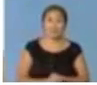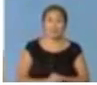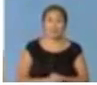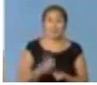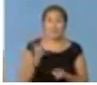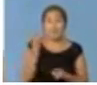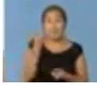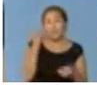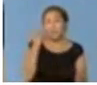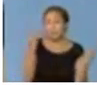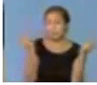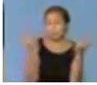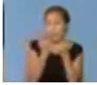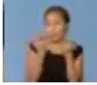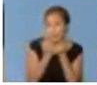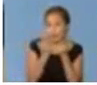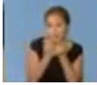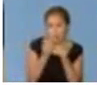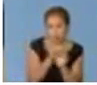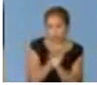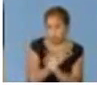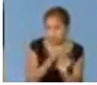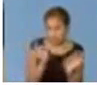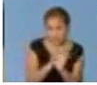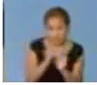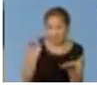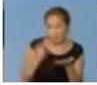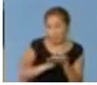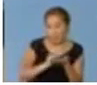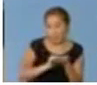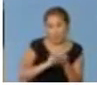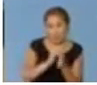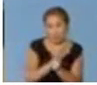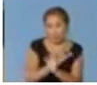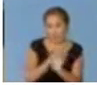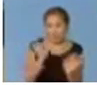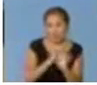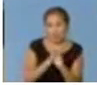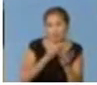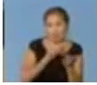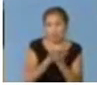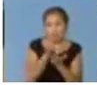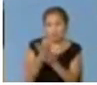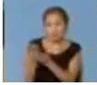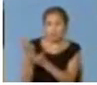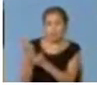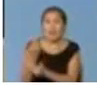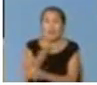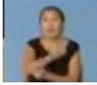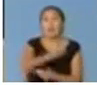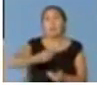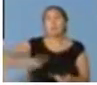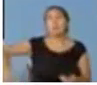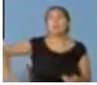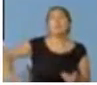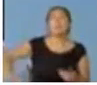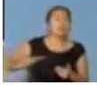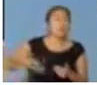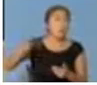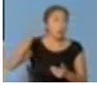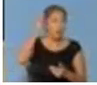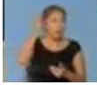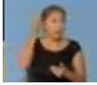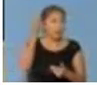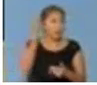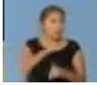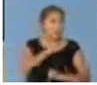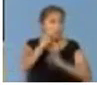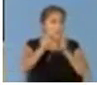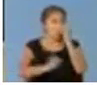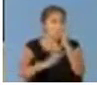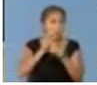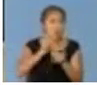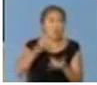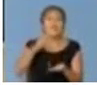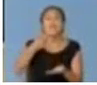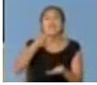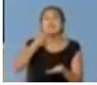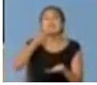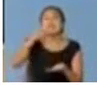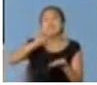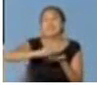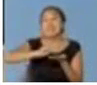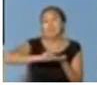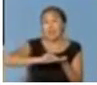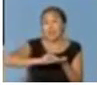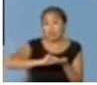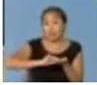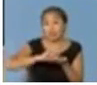debate en la comisión bicameral del trámite legislativo. Esto por un lado. El presidente del cuerpo, te acordás que ayer te contamos, el senador formoseño Luis